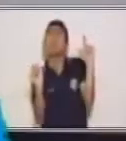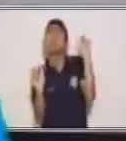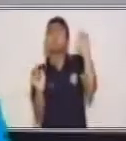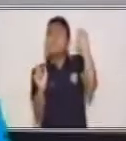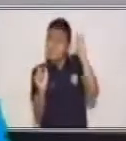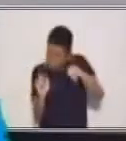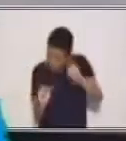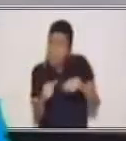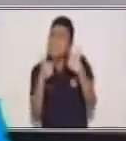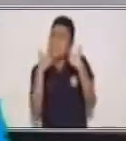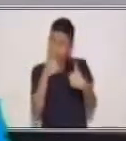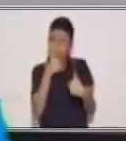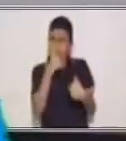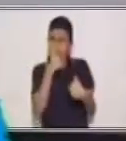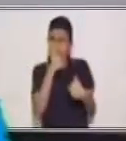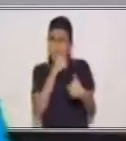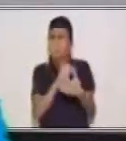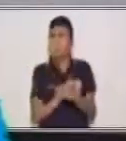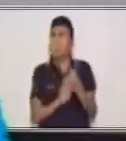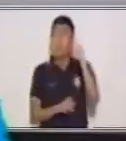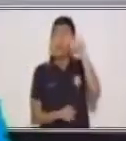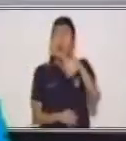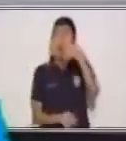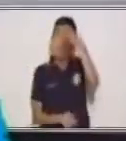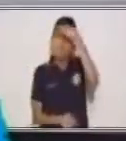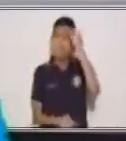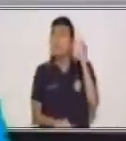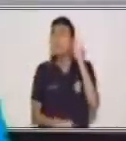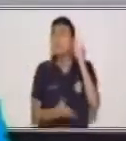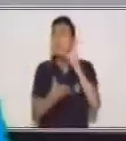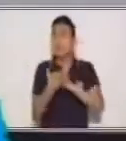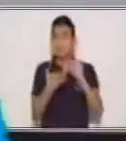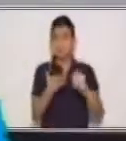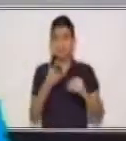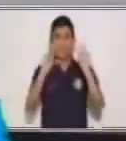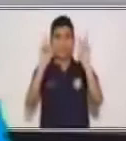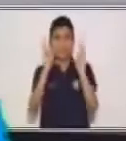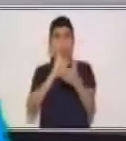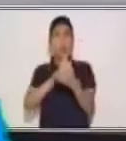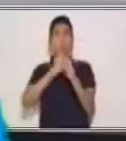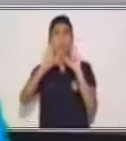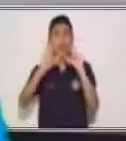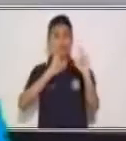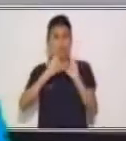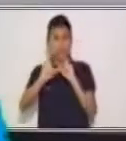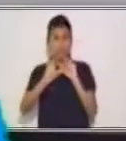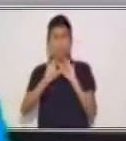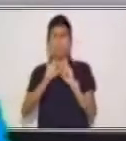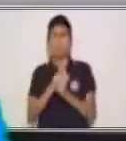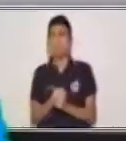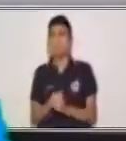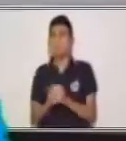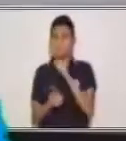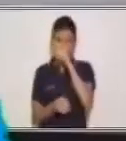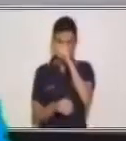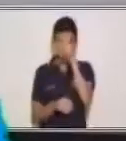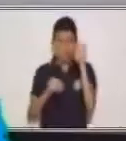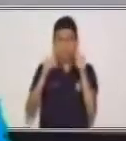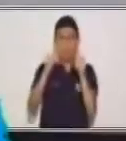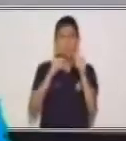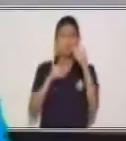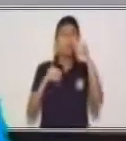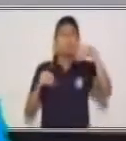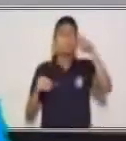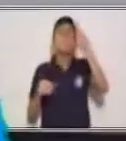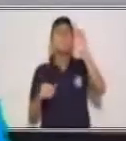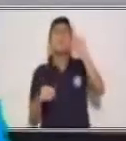sí tiene que ver, pero es con cuestión de ortografía. Hoy vamos a ver gramática con comunicación. Y sus partes importantes son el sujeto y el predicado.